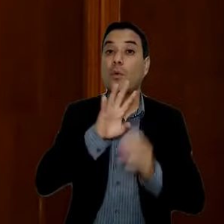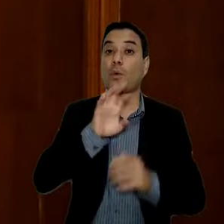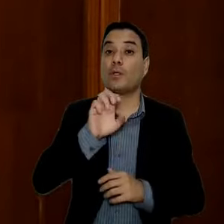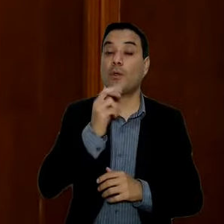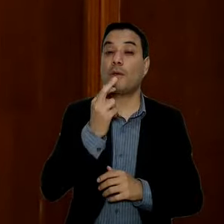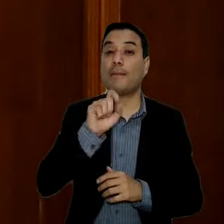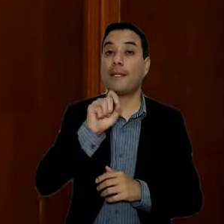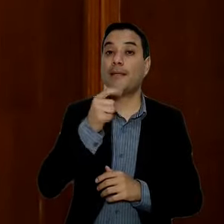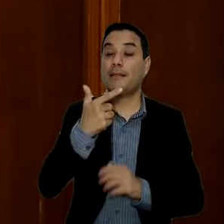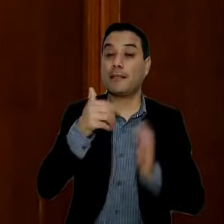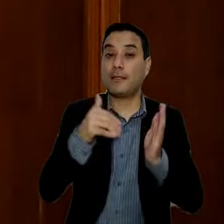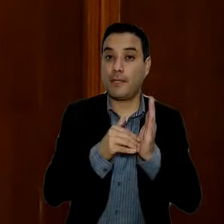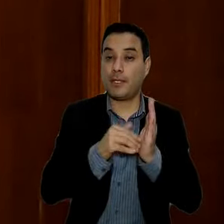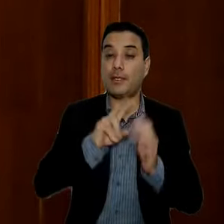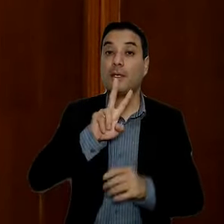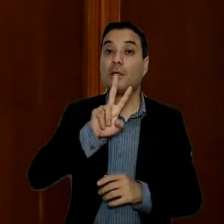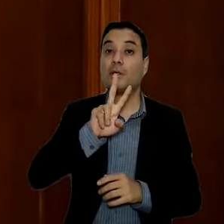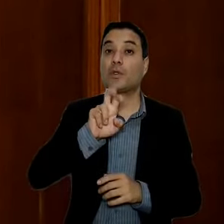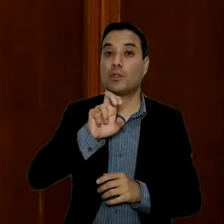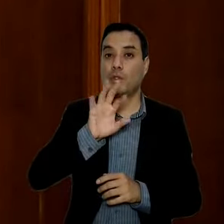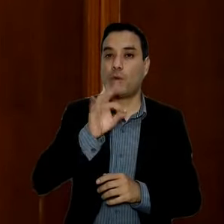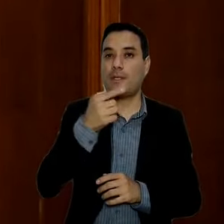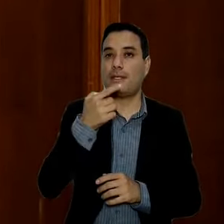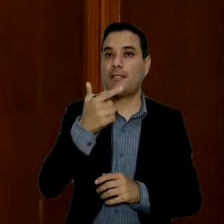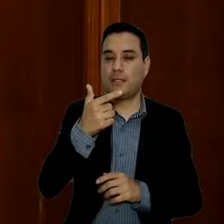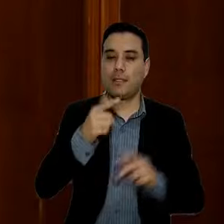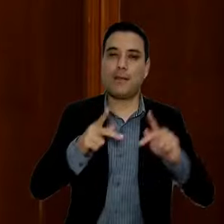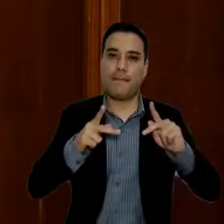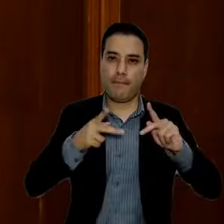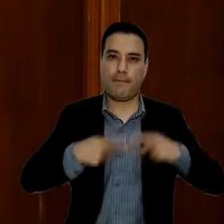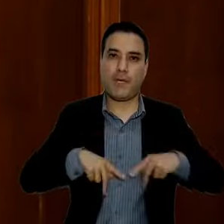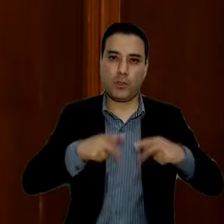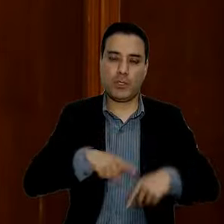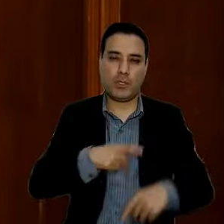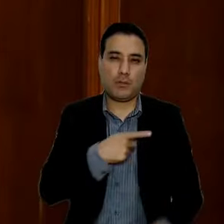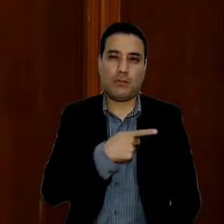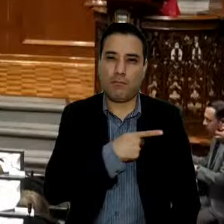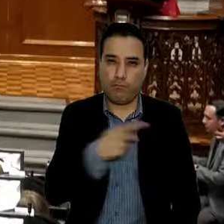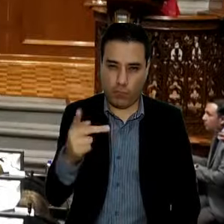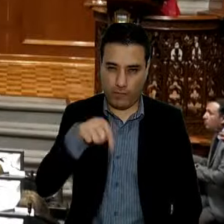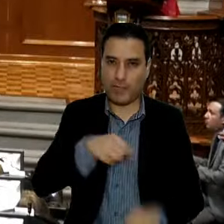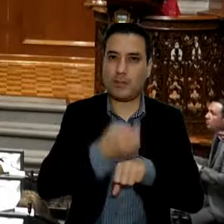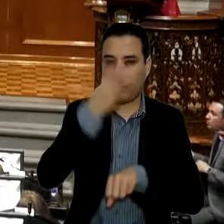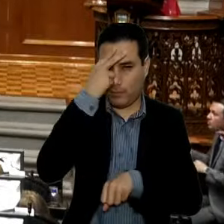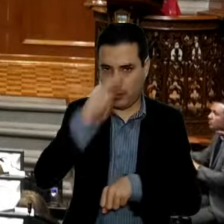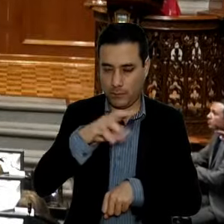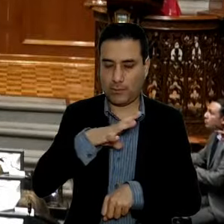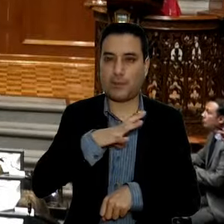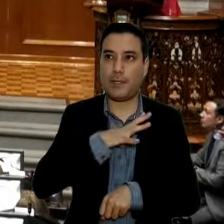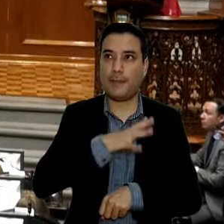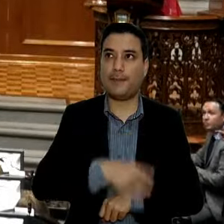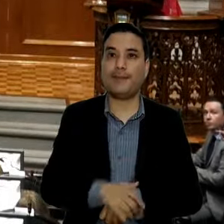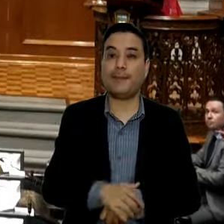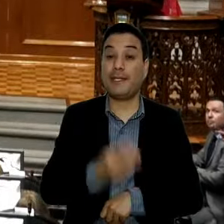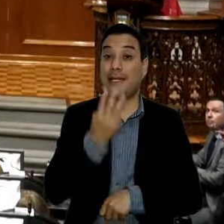7427 247 personas con pobreza de las cuales